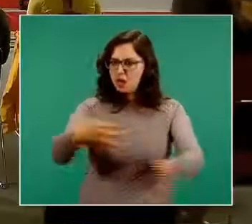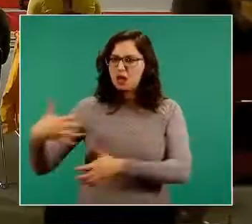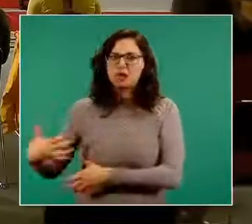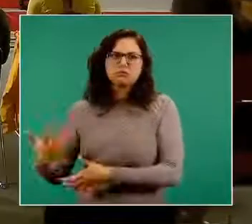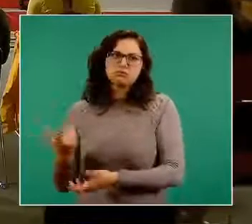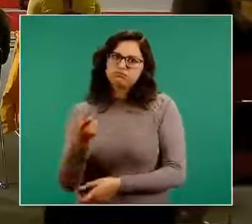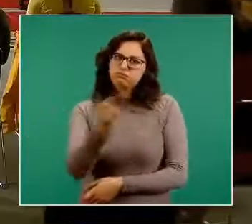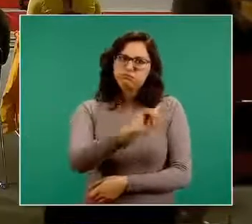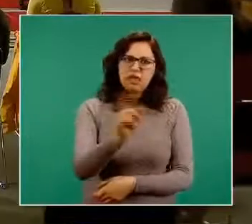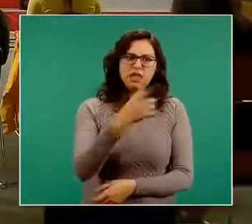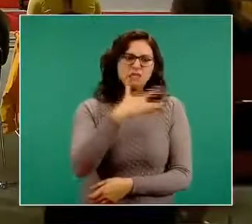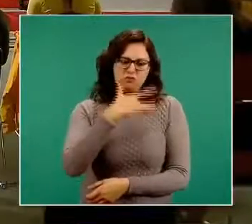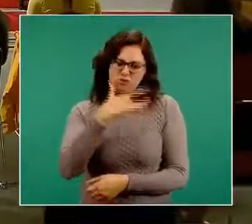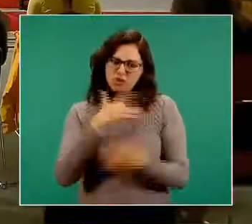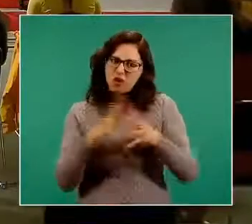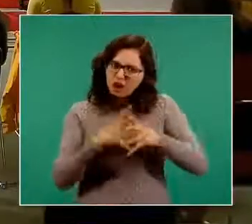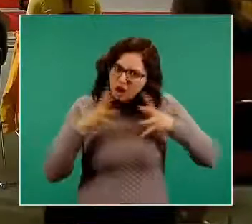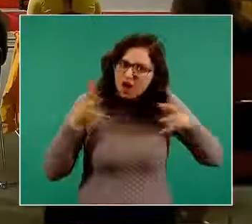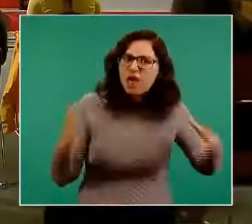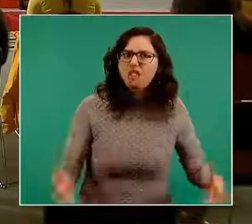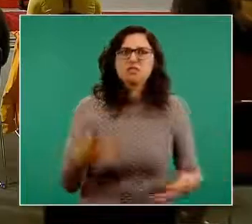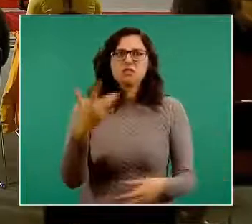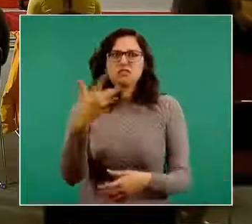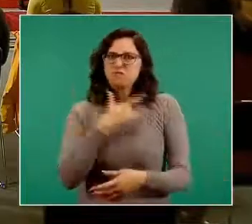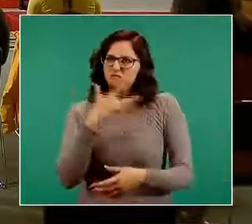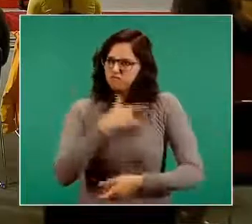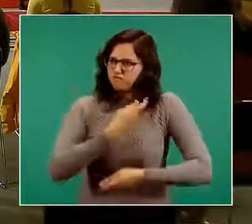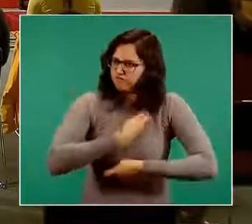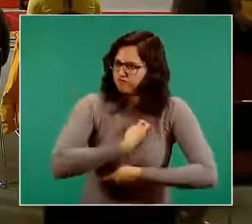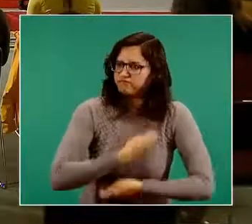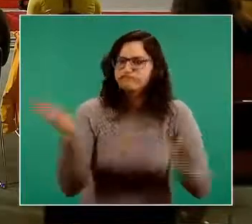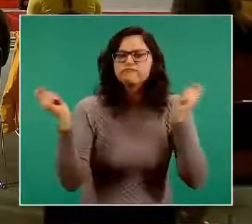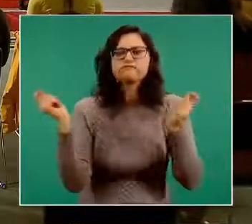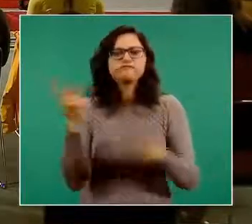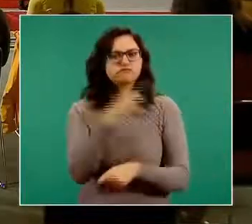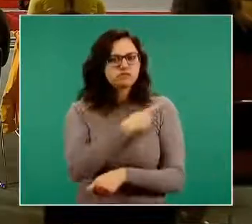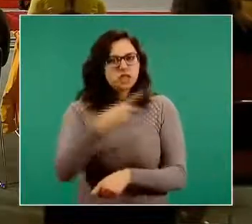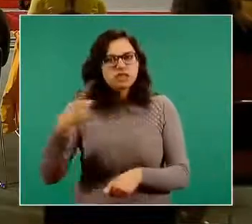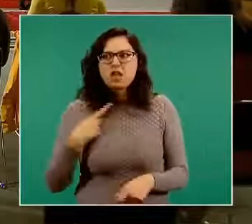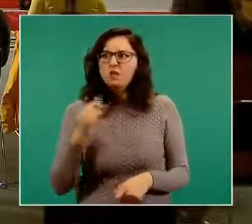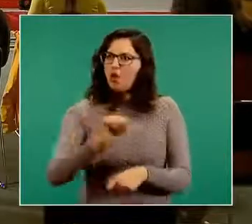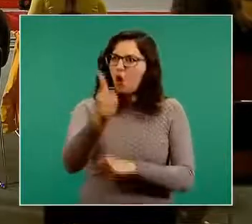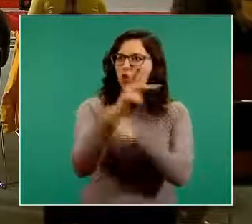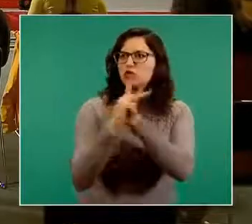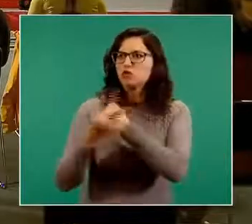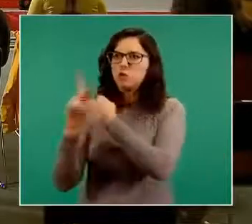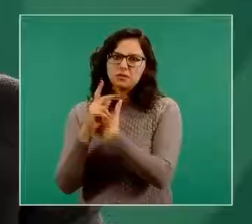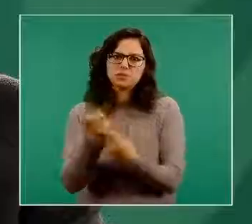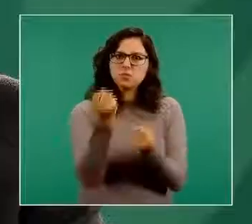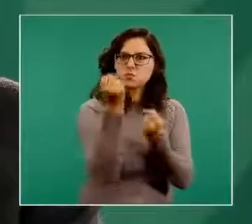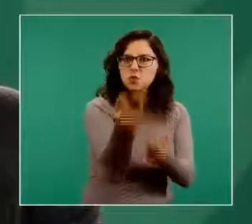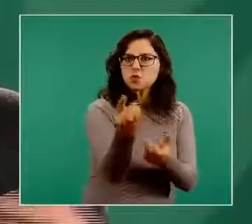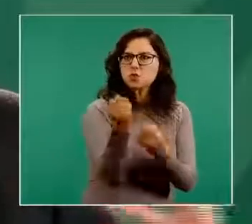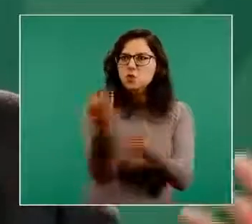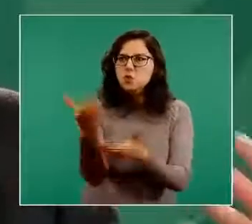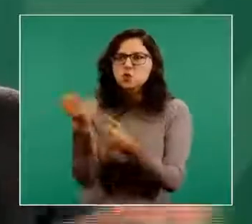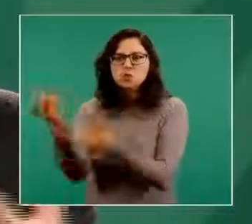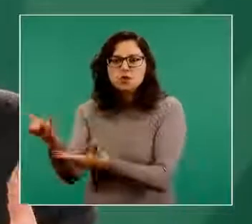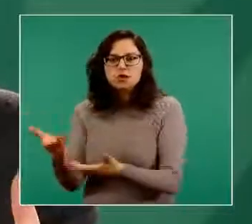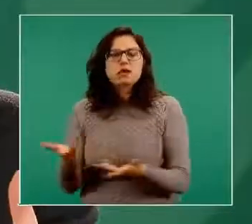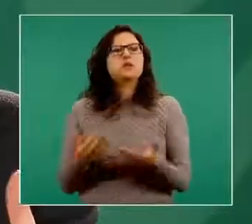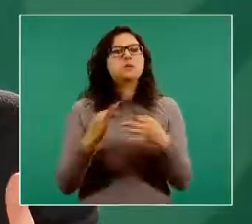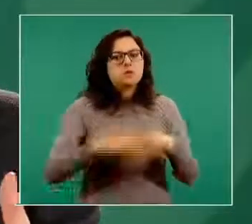colaborativa. Dijo muy en claro, que es un asunto que aquí hemos comentado múltiples veces, la importancia de tener una actitud